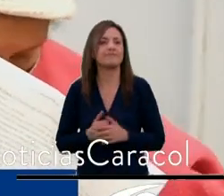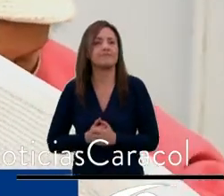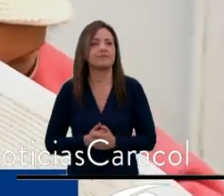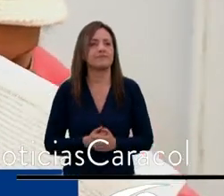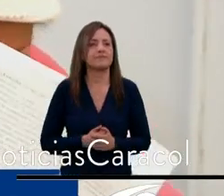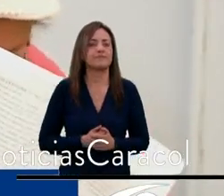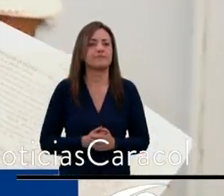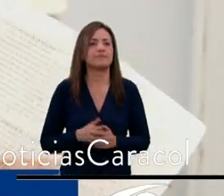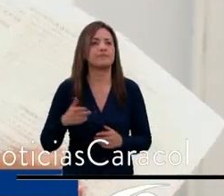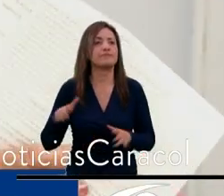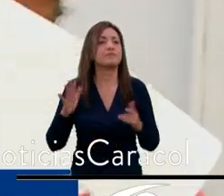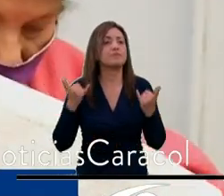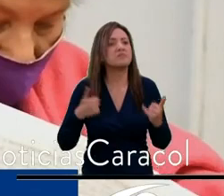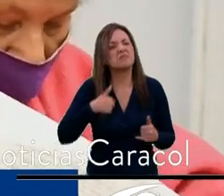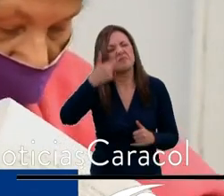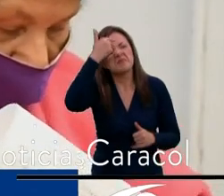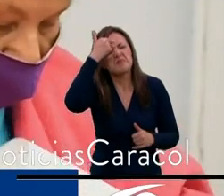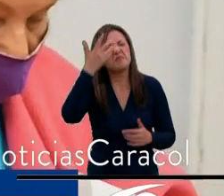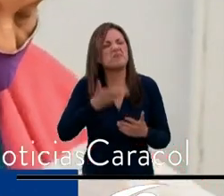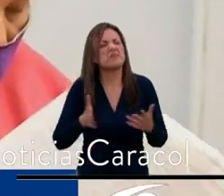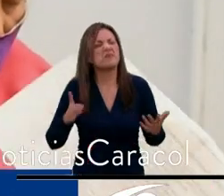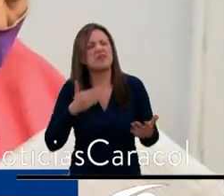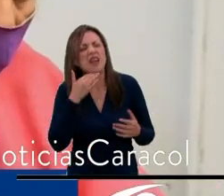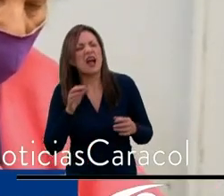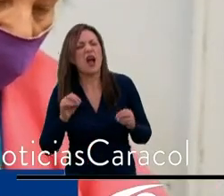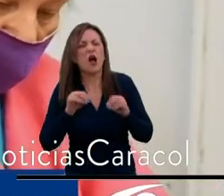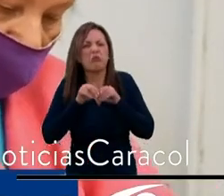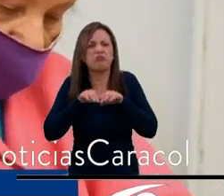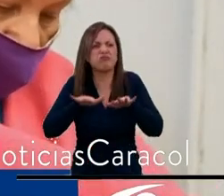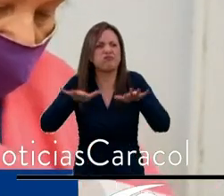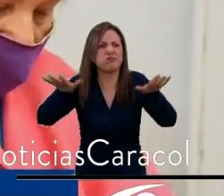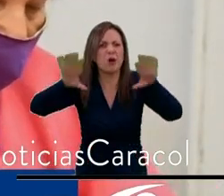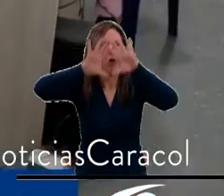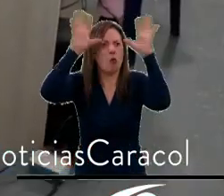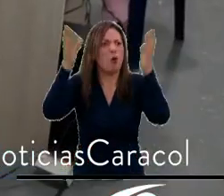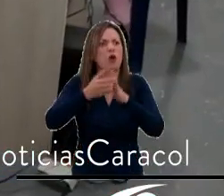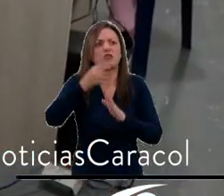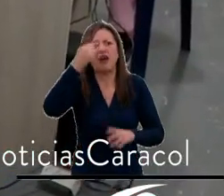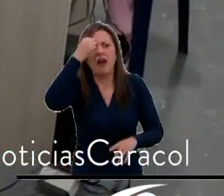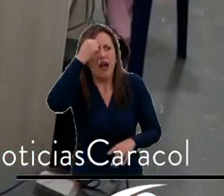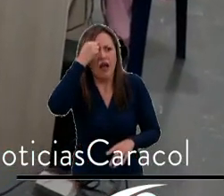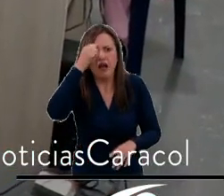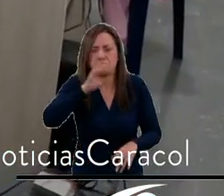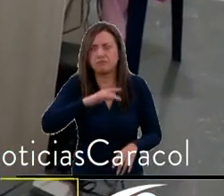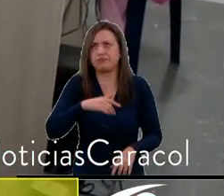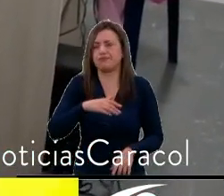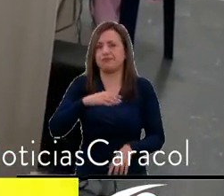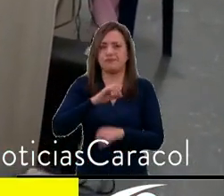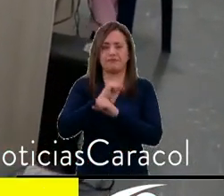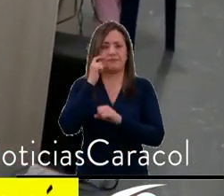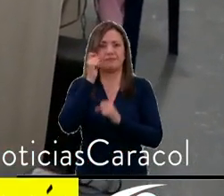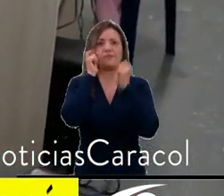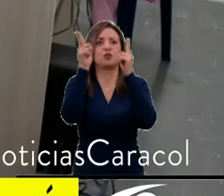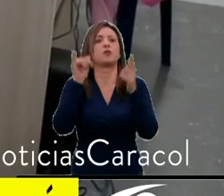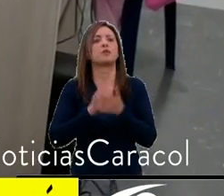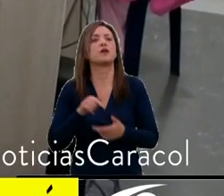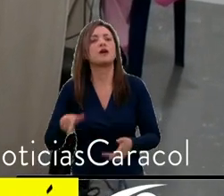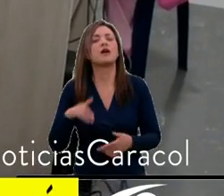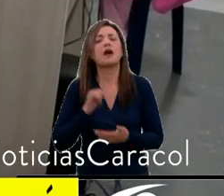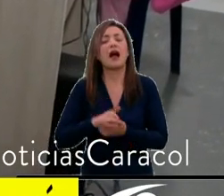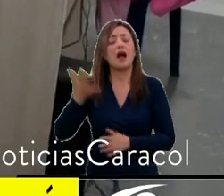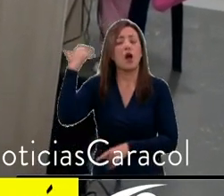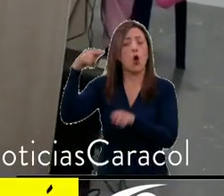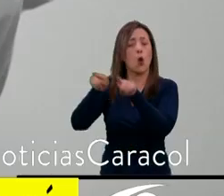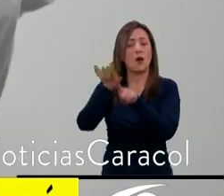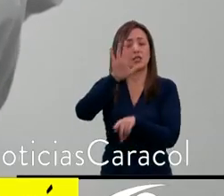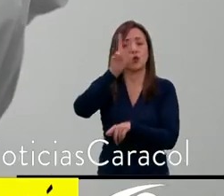hubiera llegado así para el mundo entero. Nunca pensábamos. Y como hace 57 años que juraron frente al altar